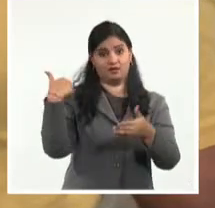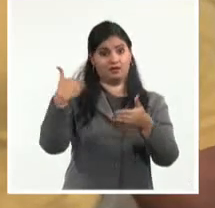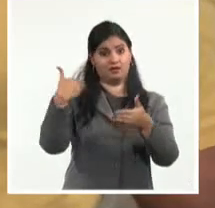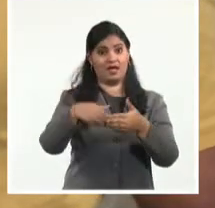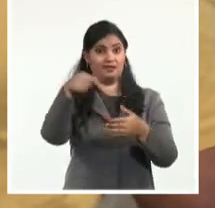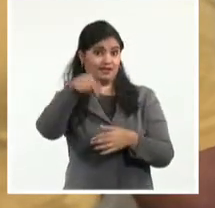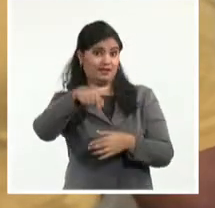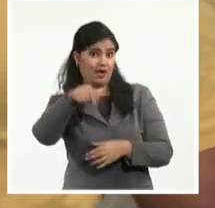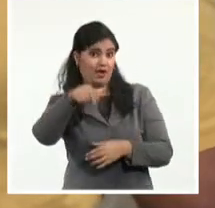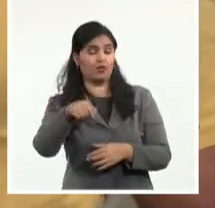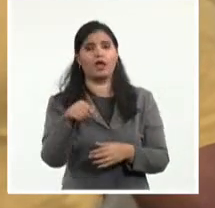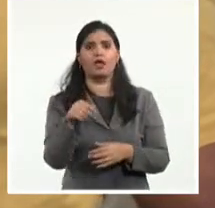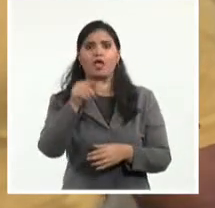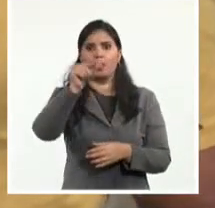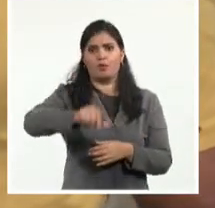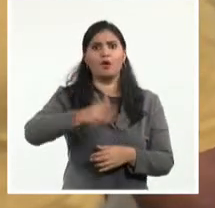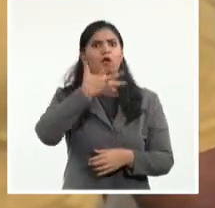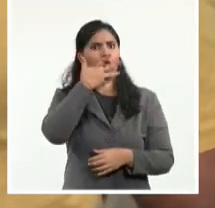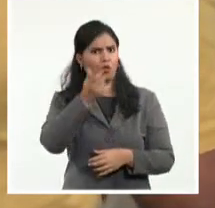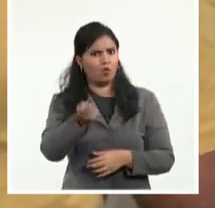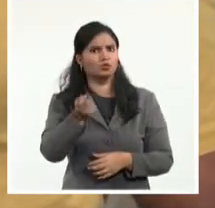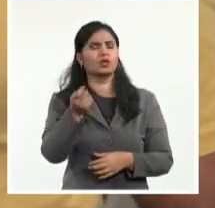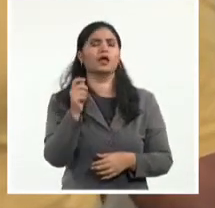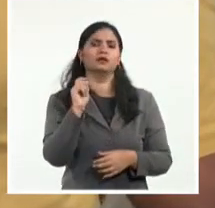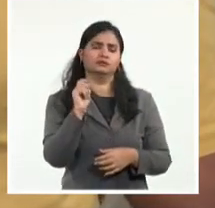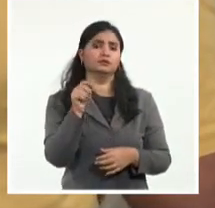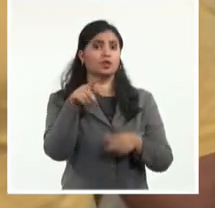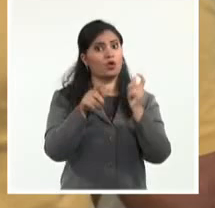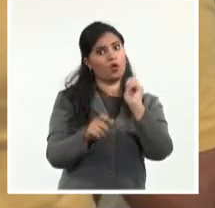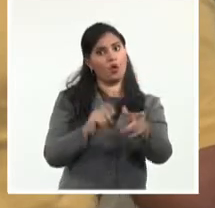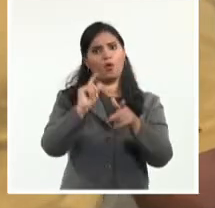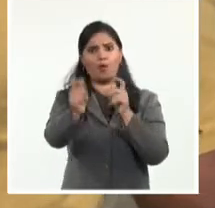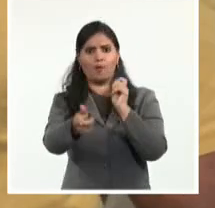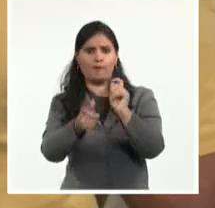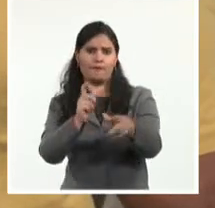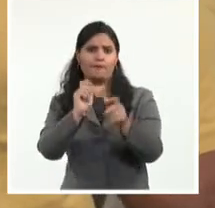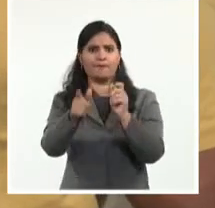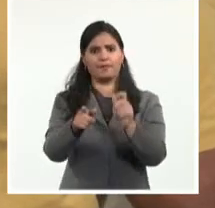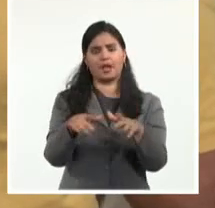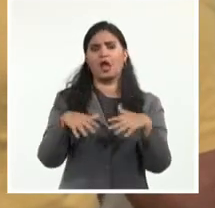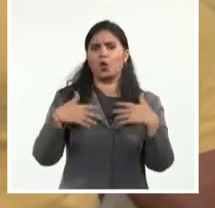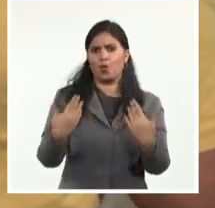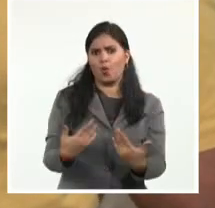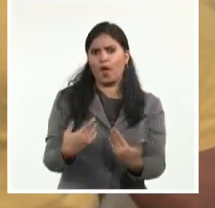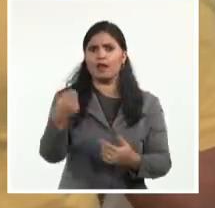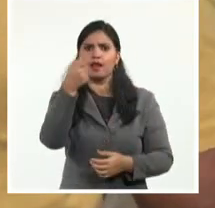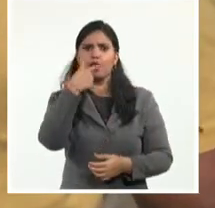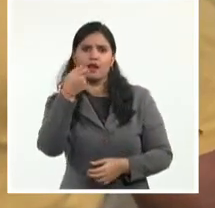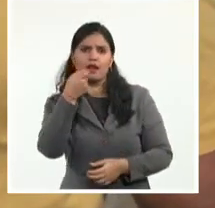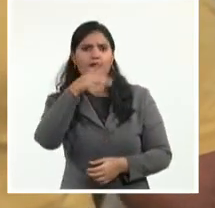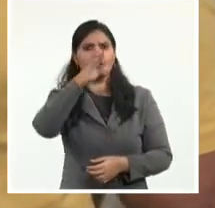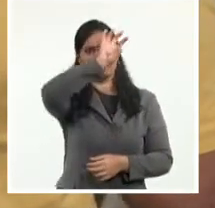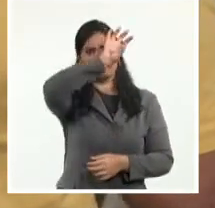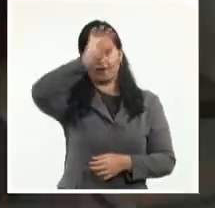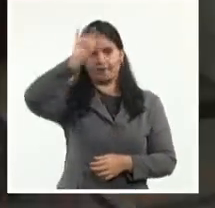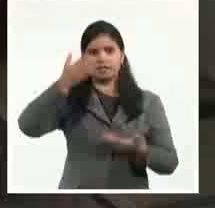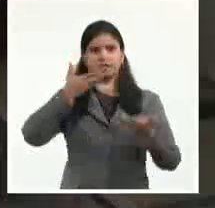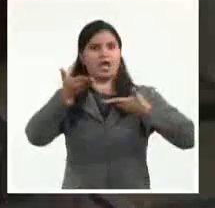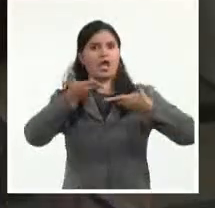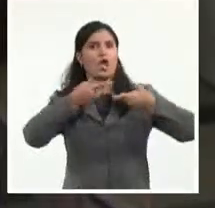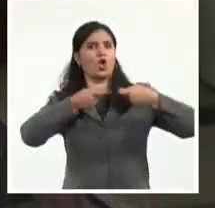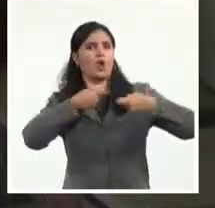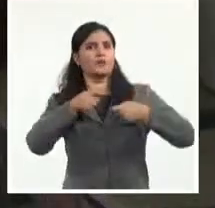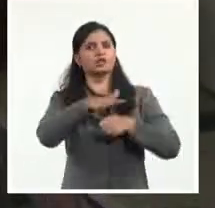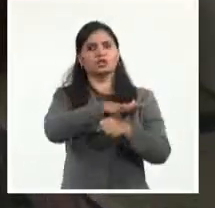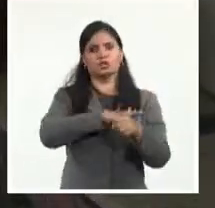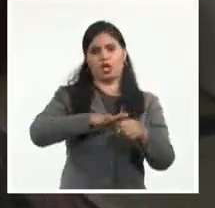aproximadamente de forma estatal que compran nuestro producto, como farmacia, como Comercio San José.